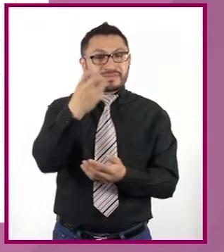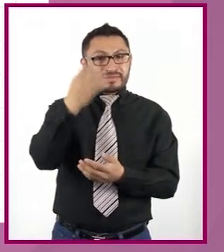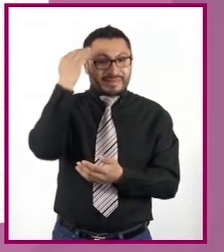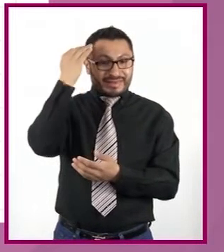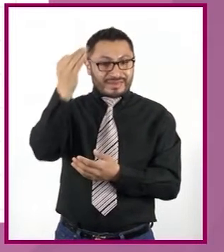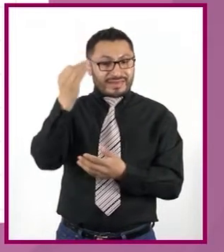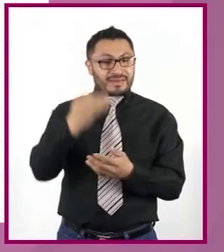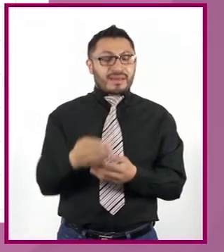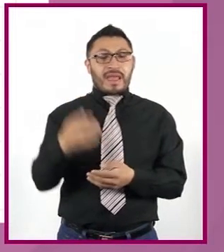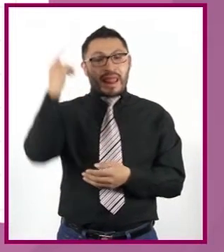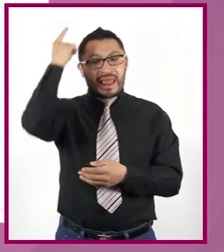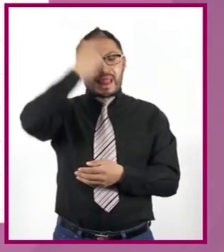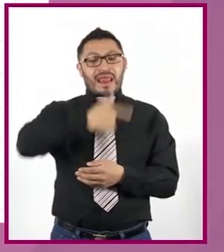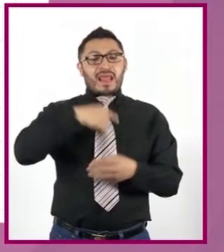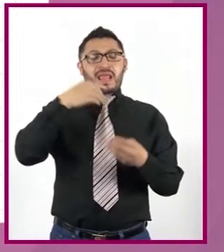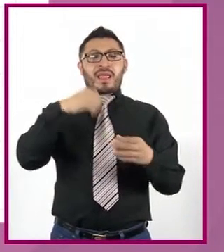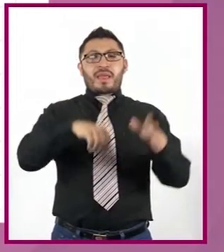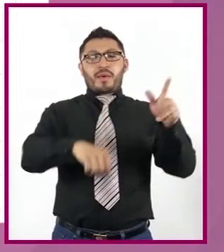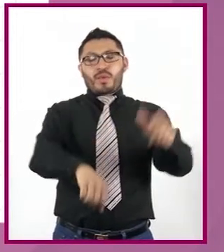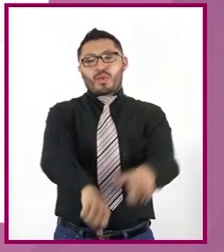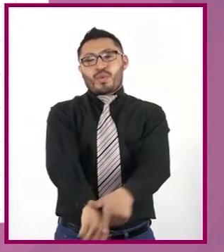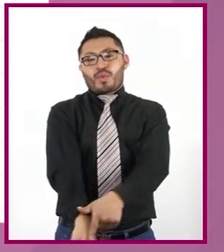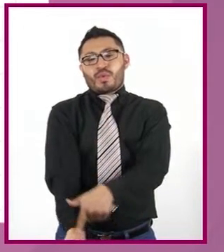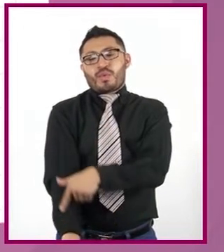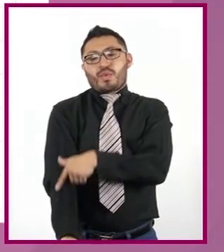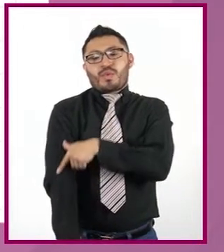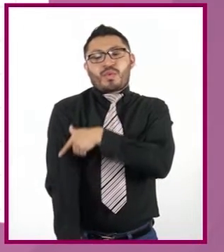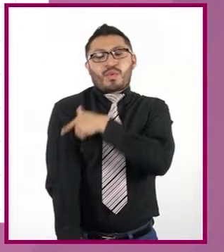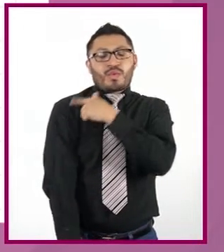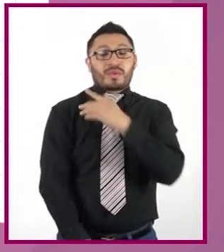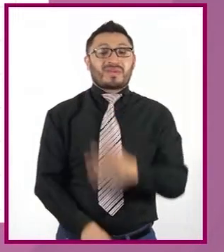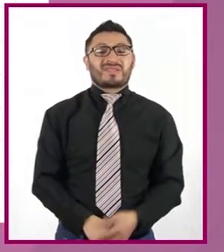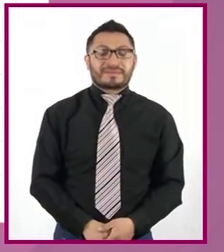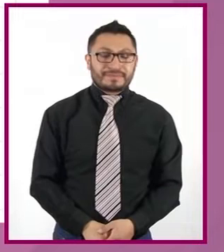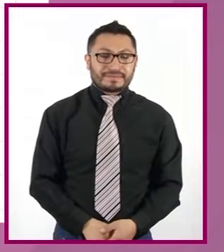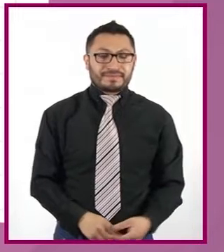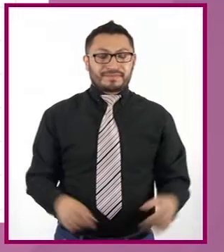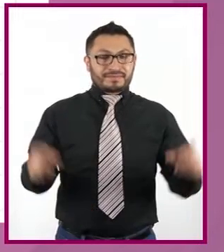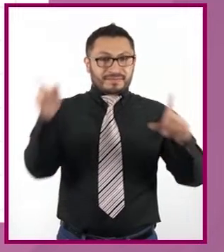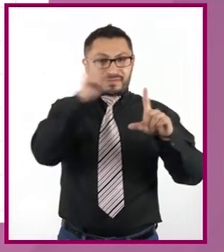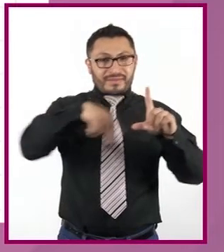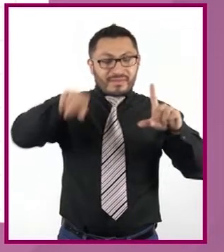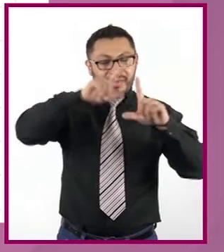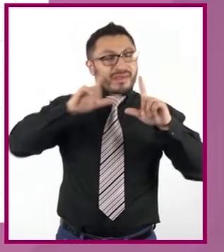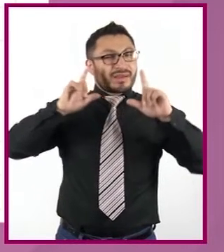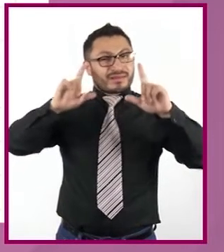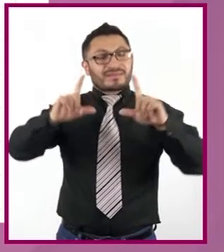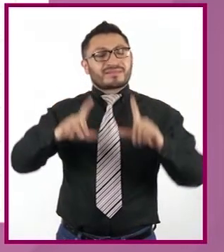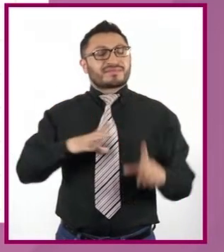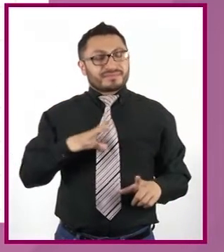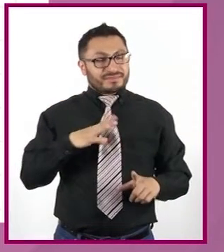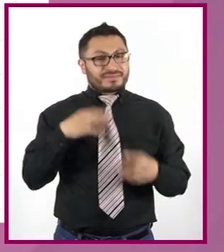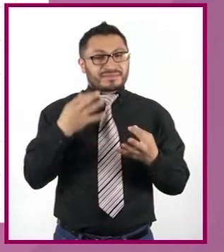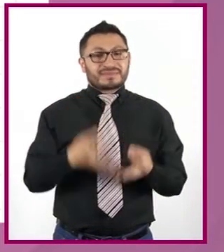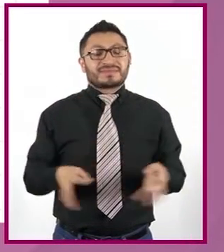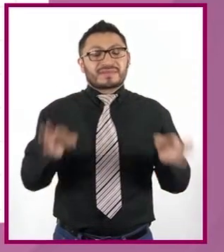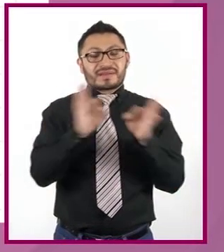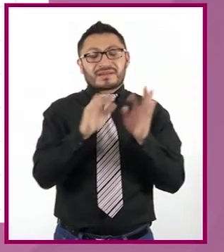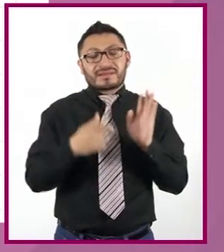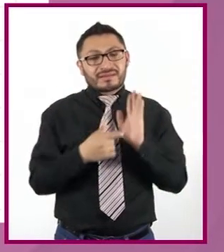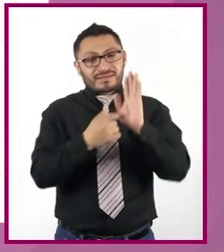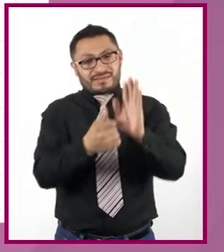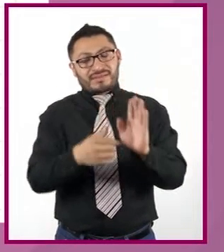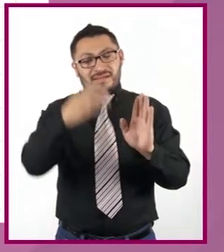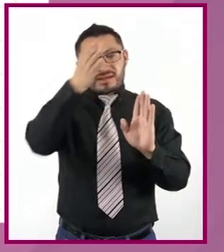época, la noche es mucho más larga que el día. En una gráfica de pastel, lo importante es mostrar la